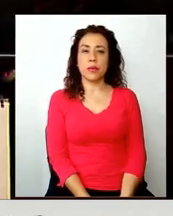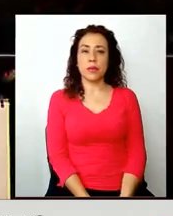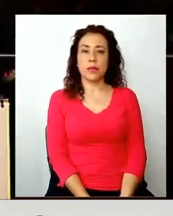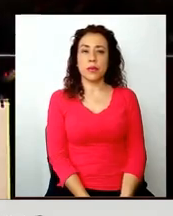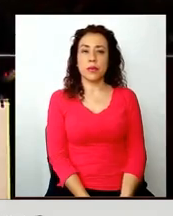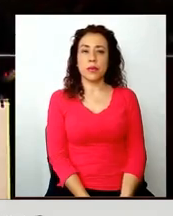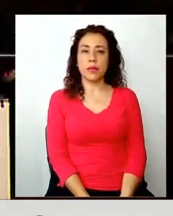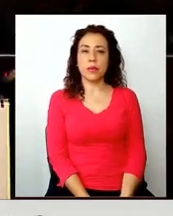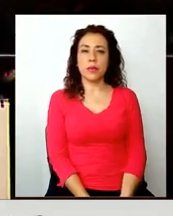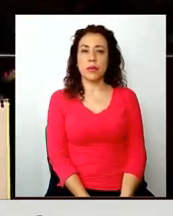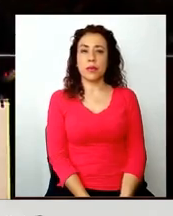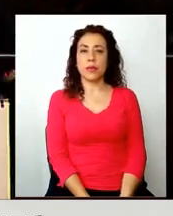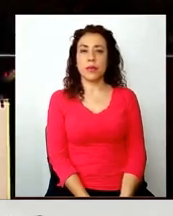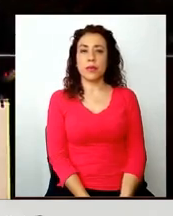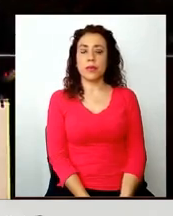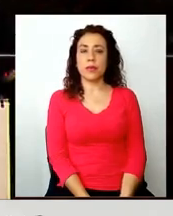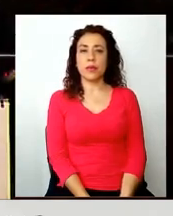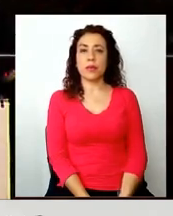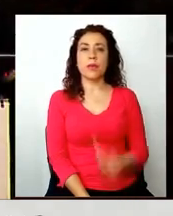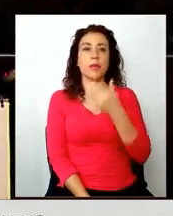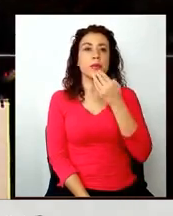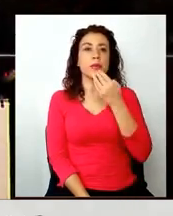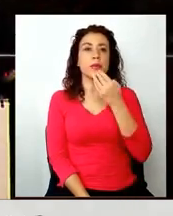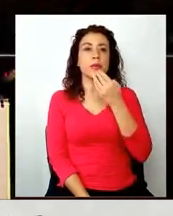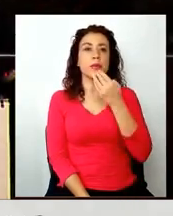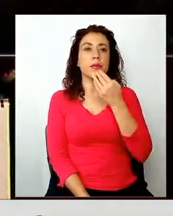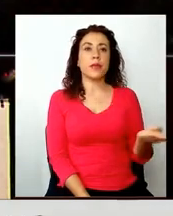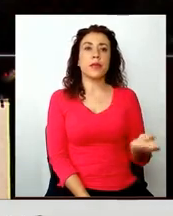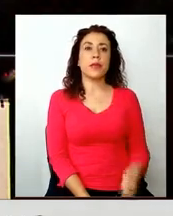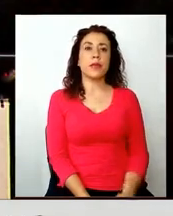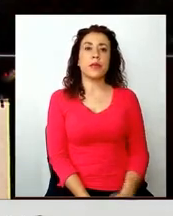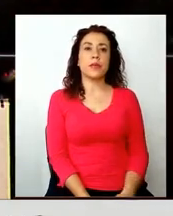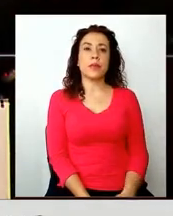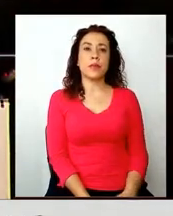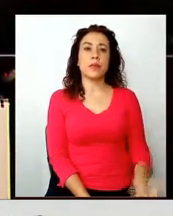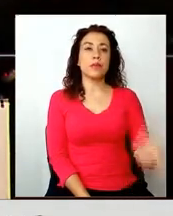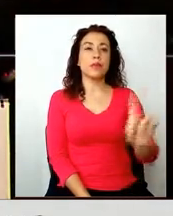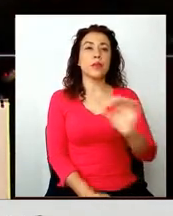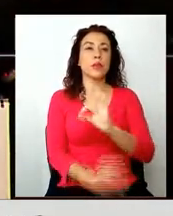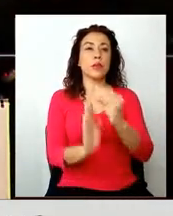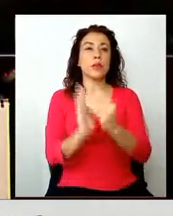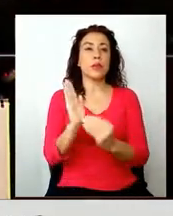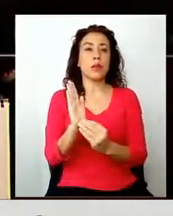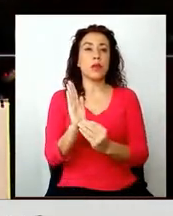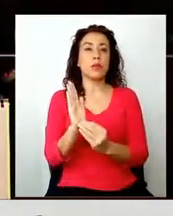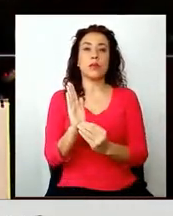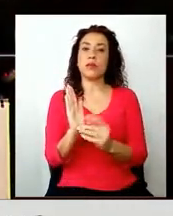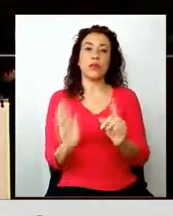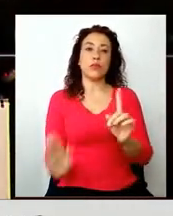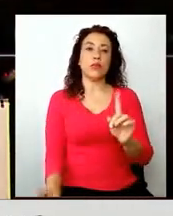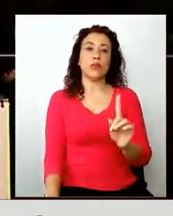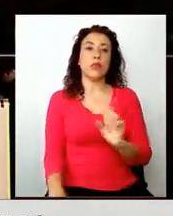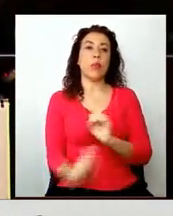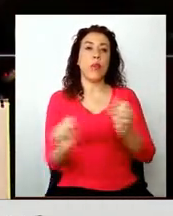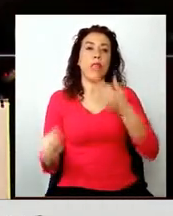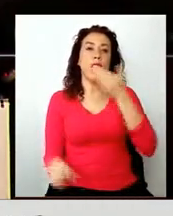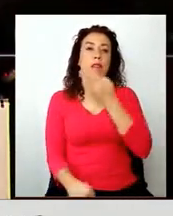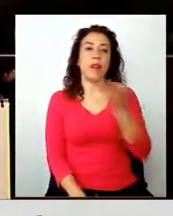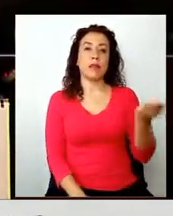Se ofrece la palabra Perdón no hay inscritos por lo tanto no podemos ofrecer la palabra retiro lo